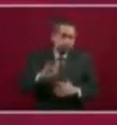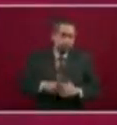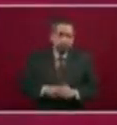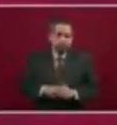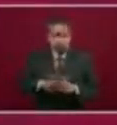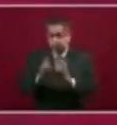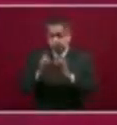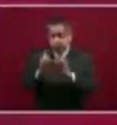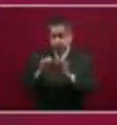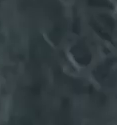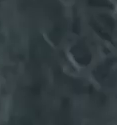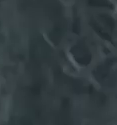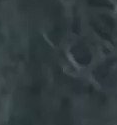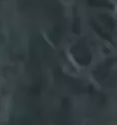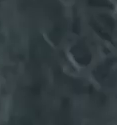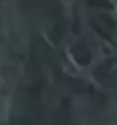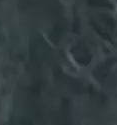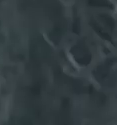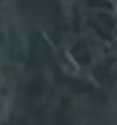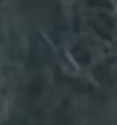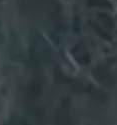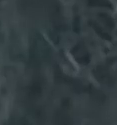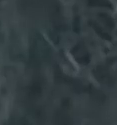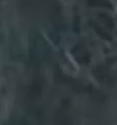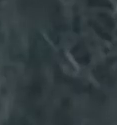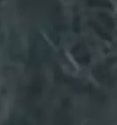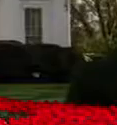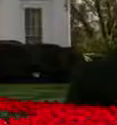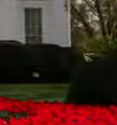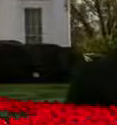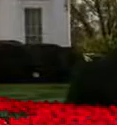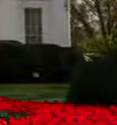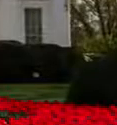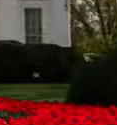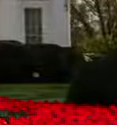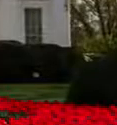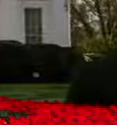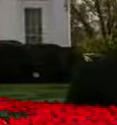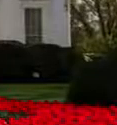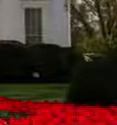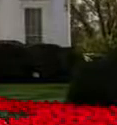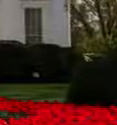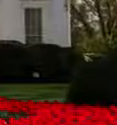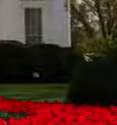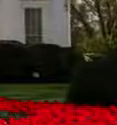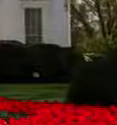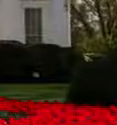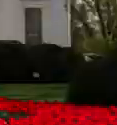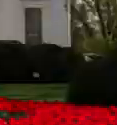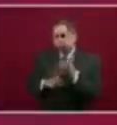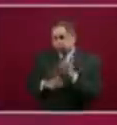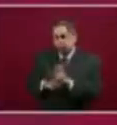realidad es que la agenda bilateral a tratar está desdibujada. Para Mega Noticias TVC, Alejandro Piñón.